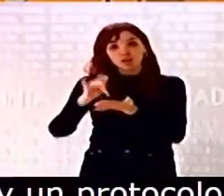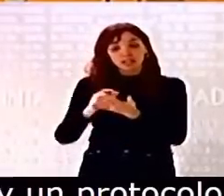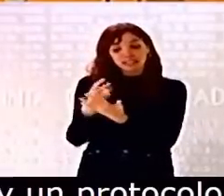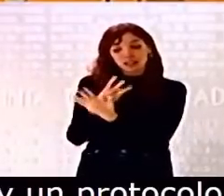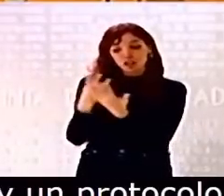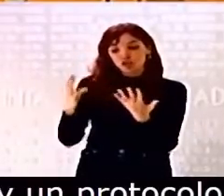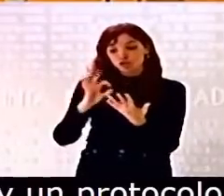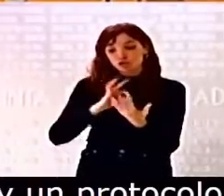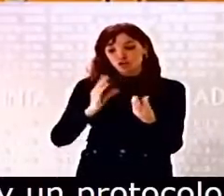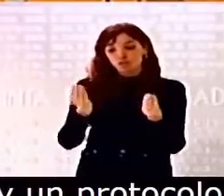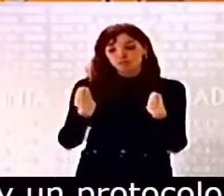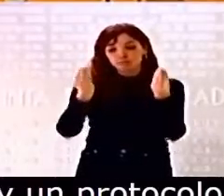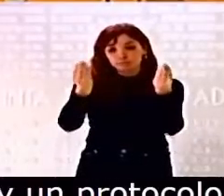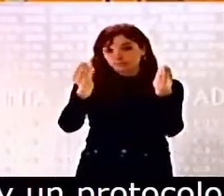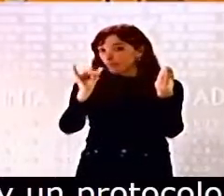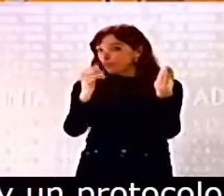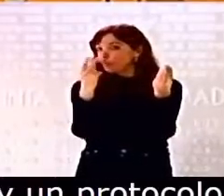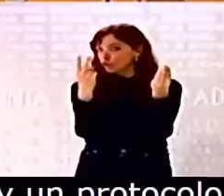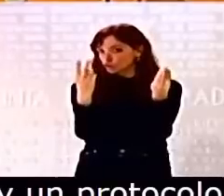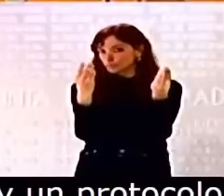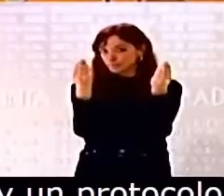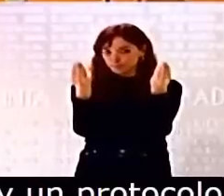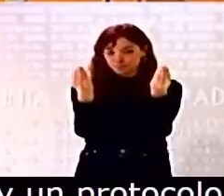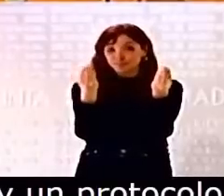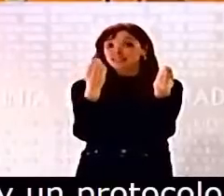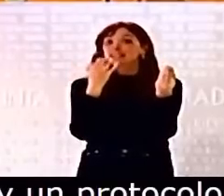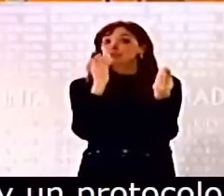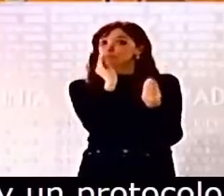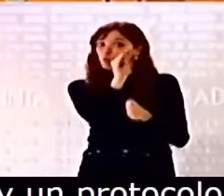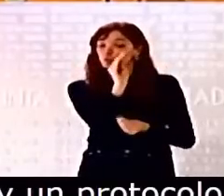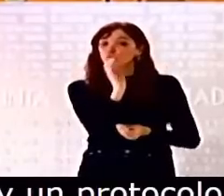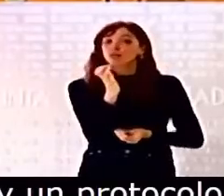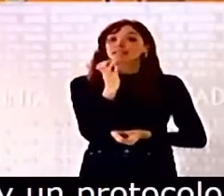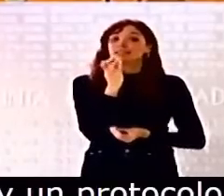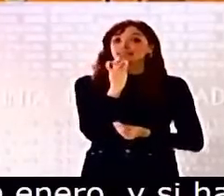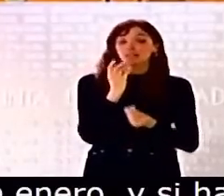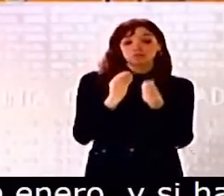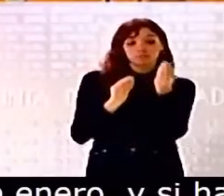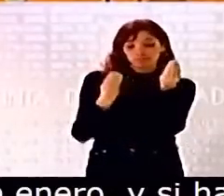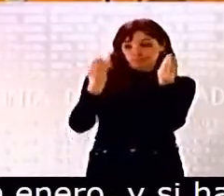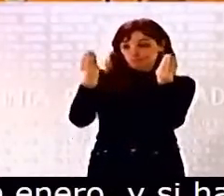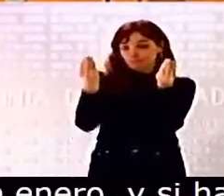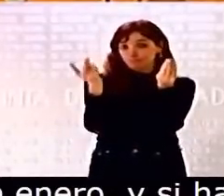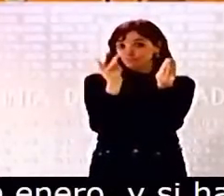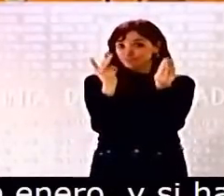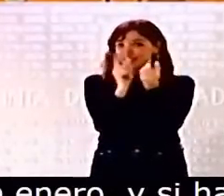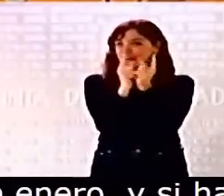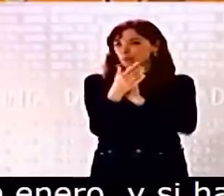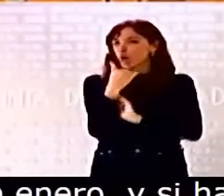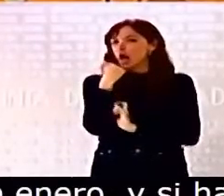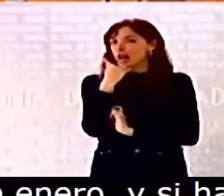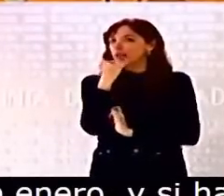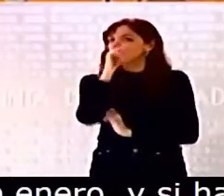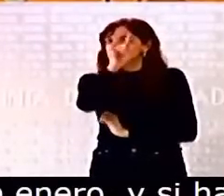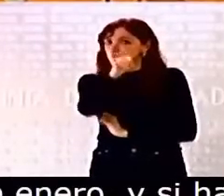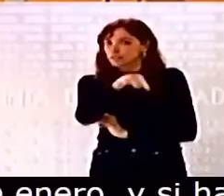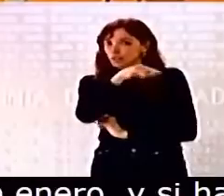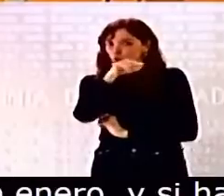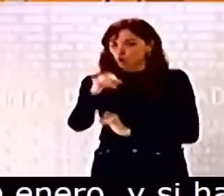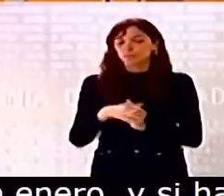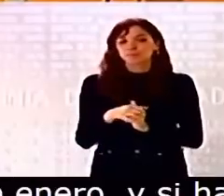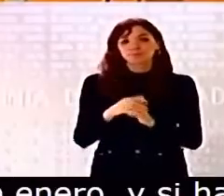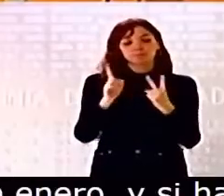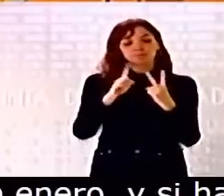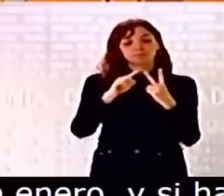enero, y si hay cambios entre uno y otro. Y mi segunda pregunta es